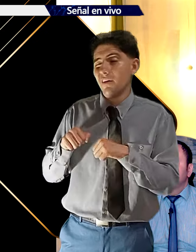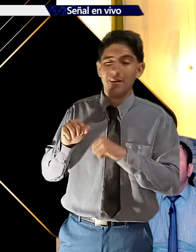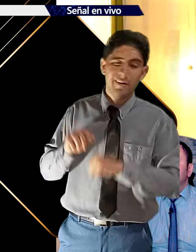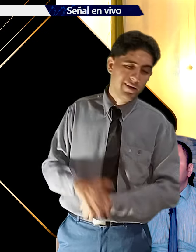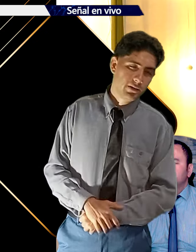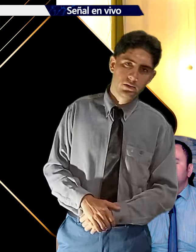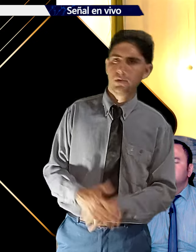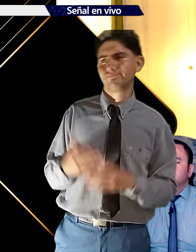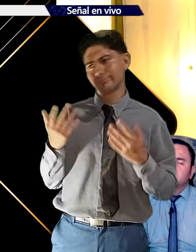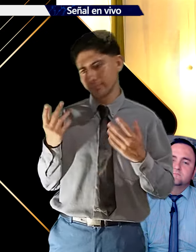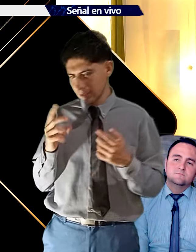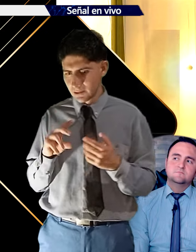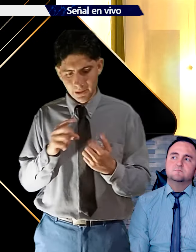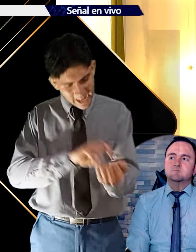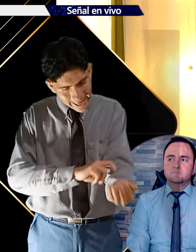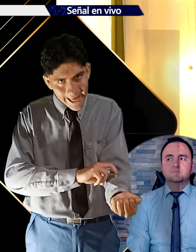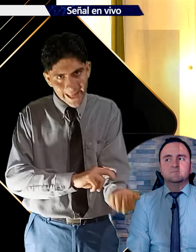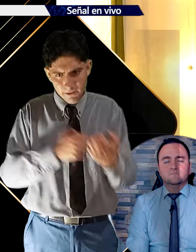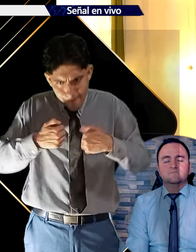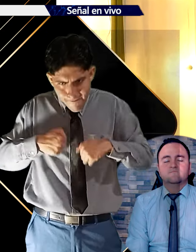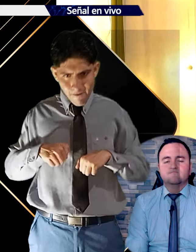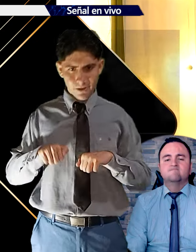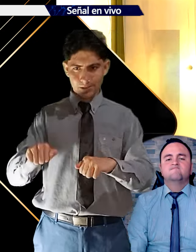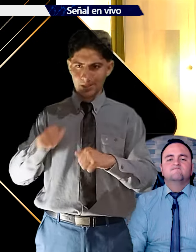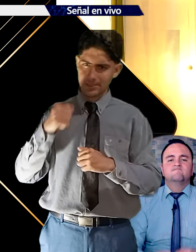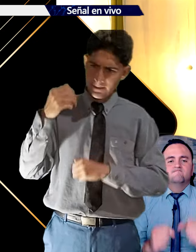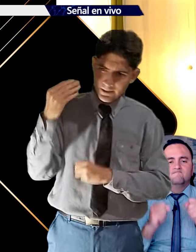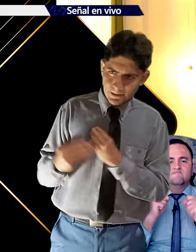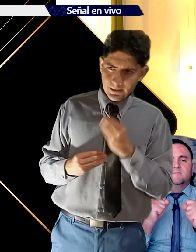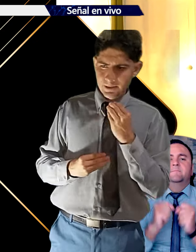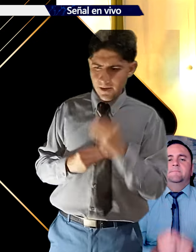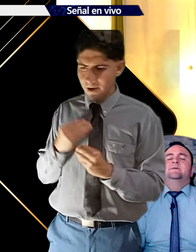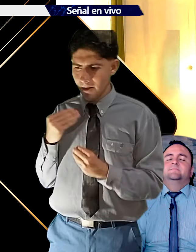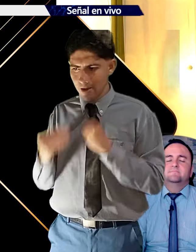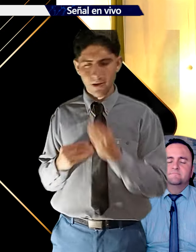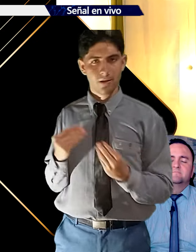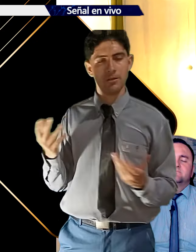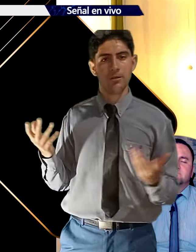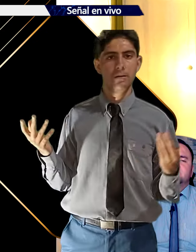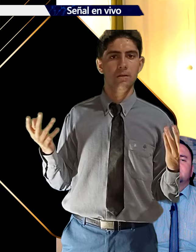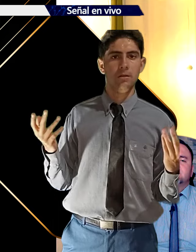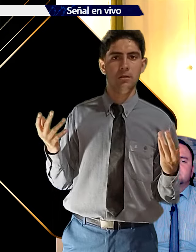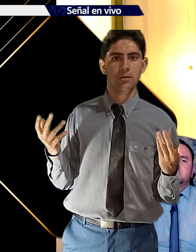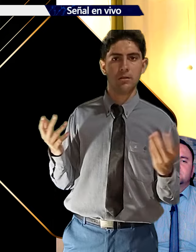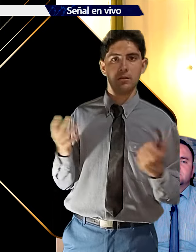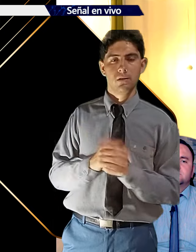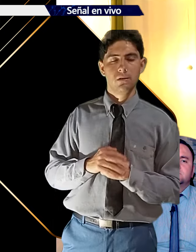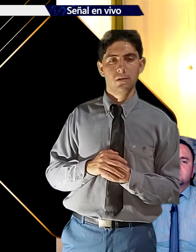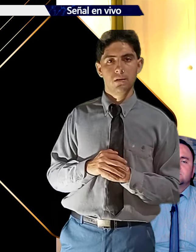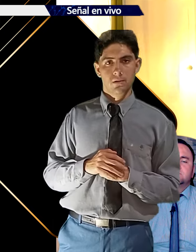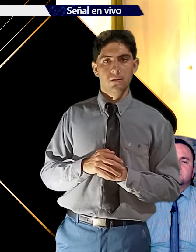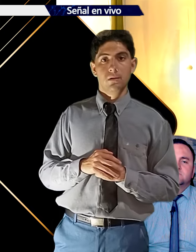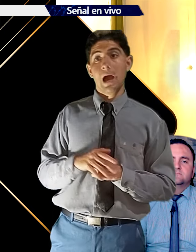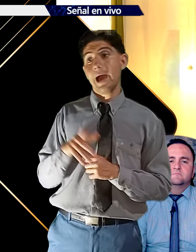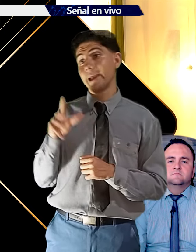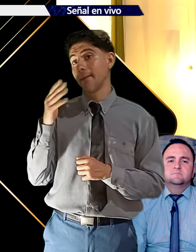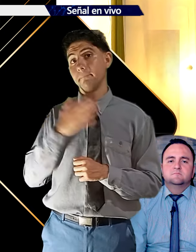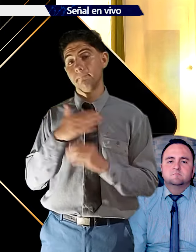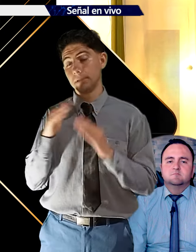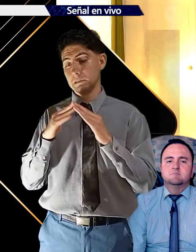esforzar. Necesitan los dos, mamás, papás que están aquí. Es que yo ya me enseñé, es que mi familia es así. En mi casa